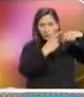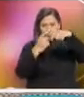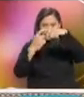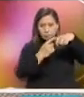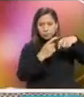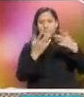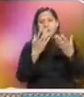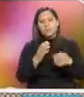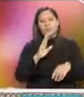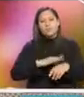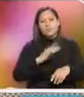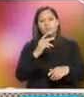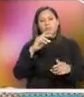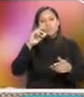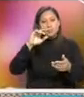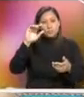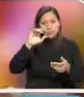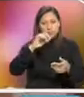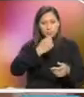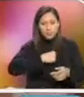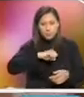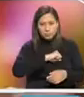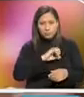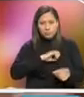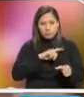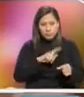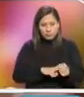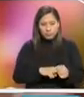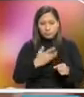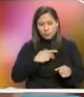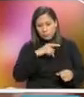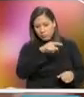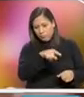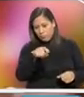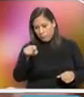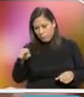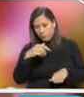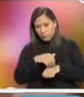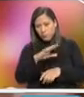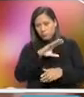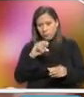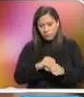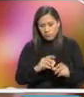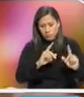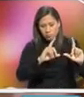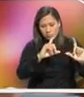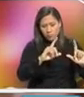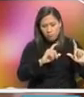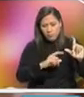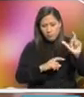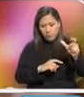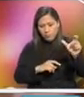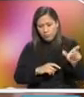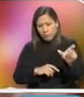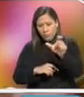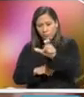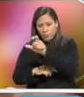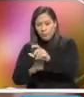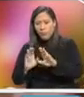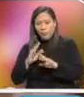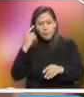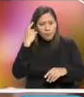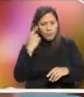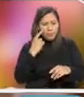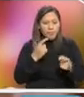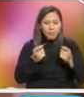seco y requiere una nutrición especial. Entonces, tenemos una gama completa que te repone esa nutrición para que tengas rizos